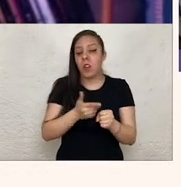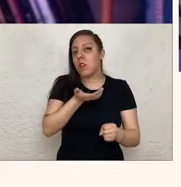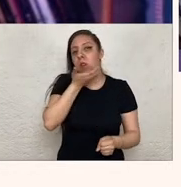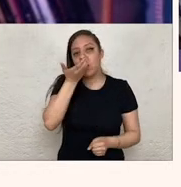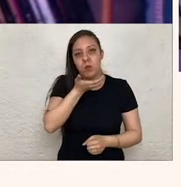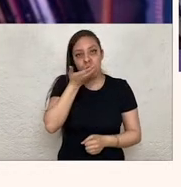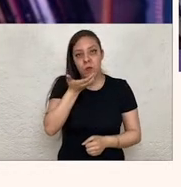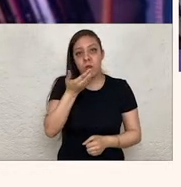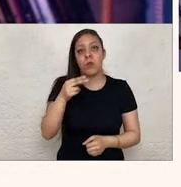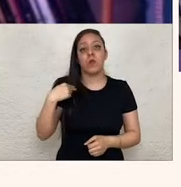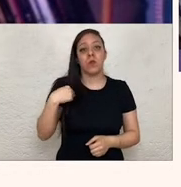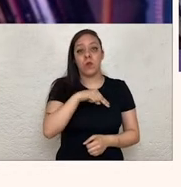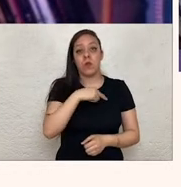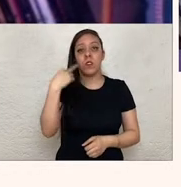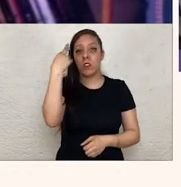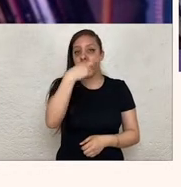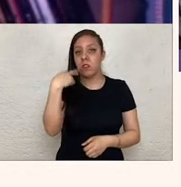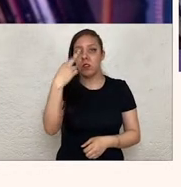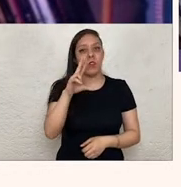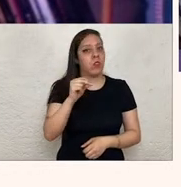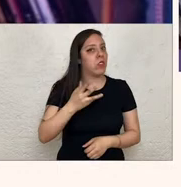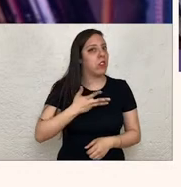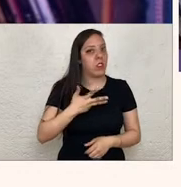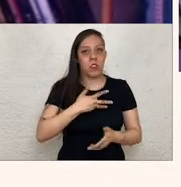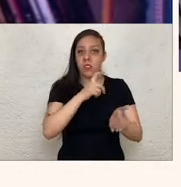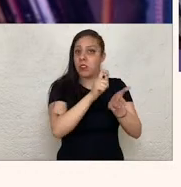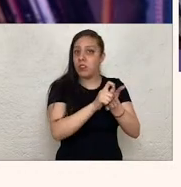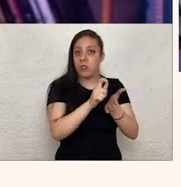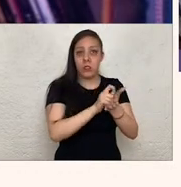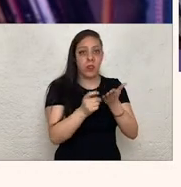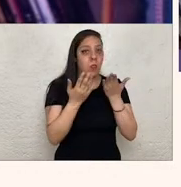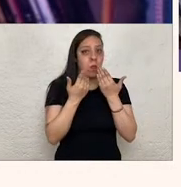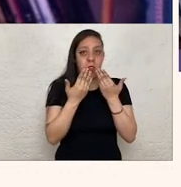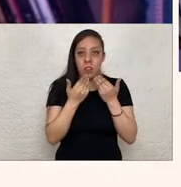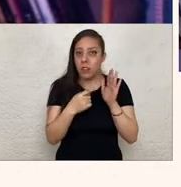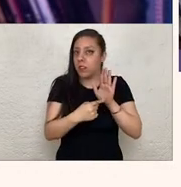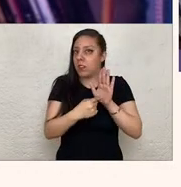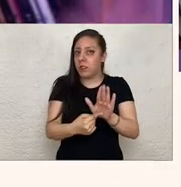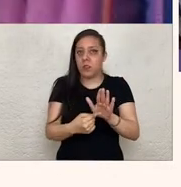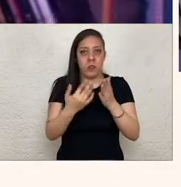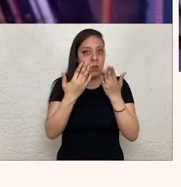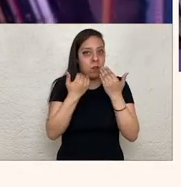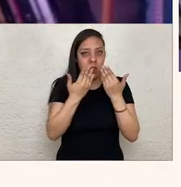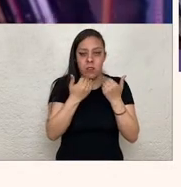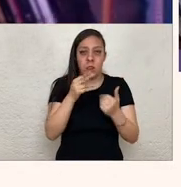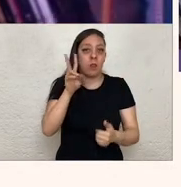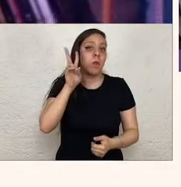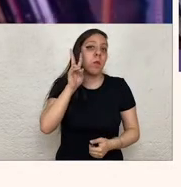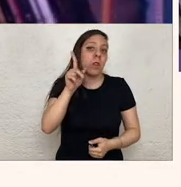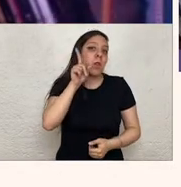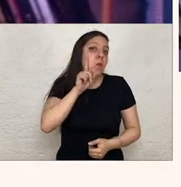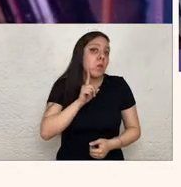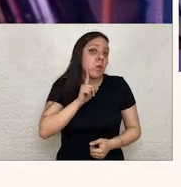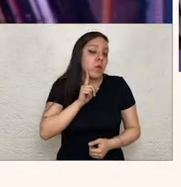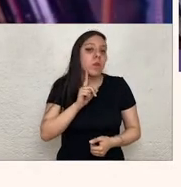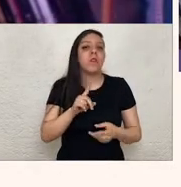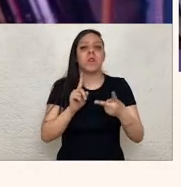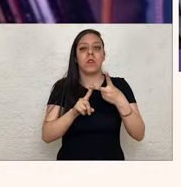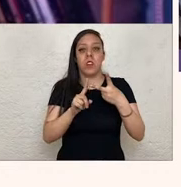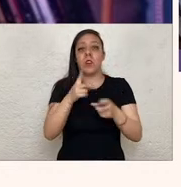que hacemos uso para nuestros estudios, pues no están registradas las mujeres, ¿no? Necesitamos hacer esos estudios que no se han